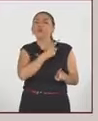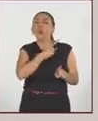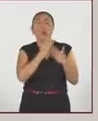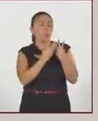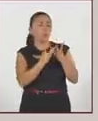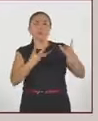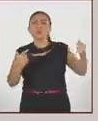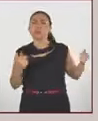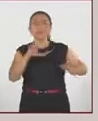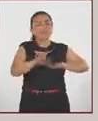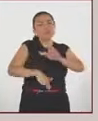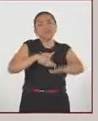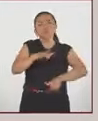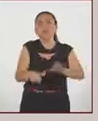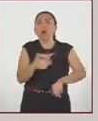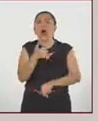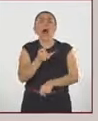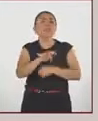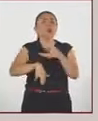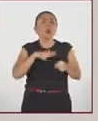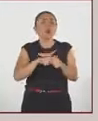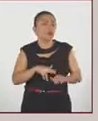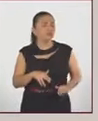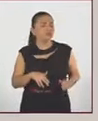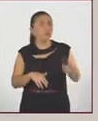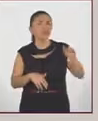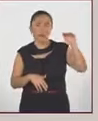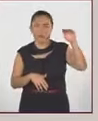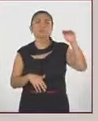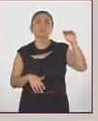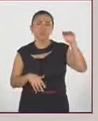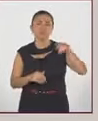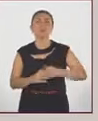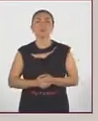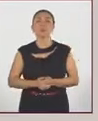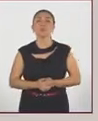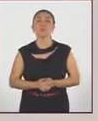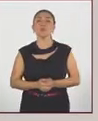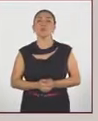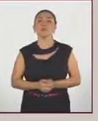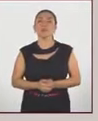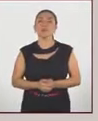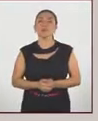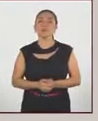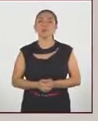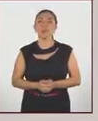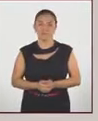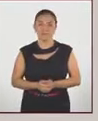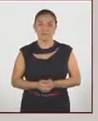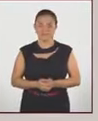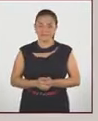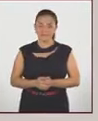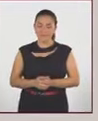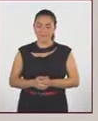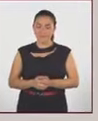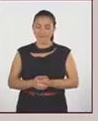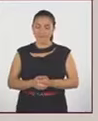¿no? Digamos que es parte de ese desarrollo normal. Perfecto.